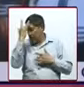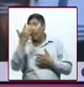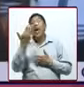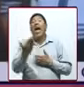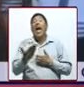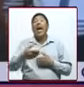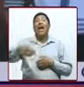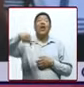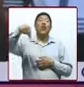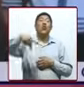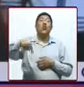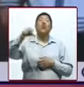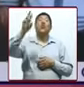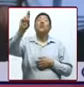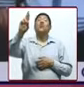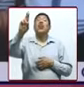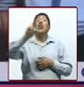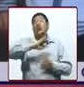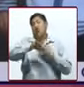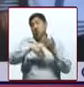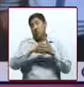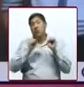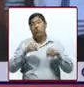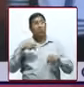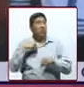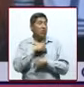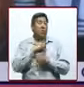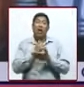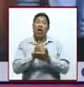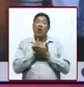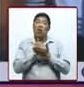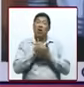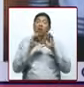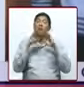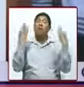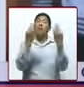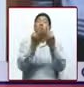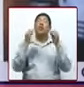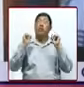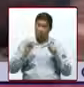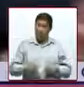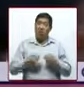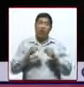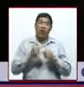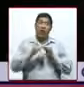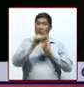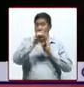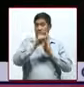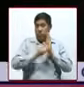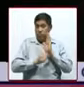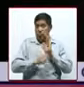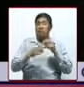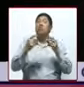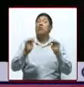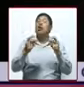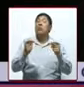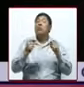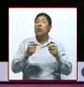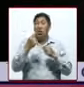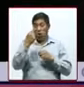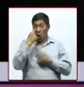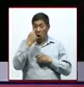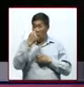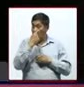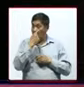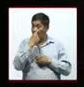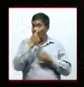¿sabe? Porque yo sé que usted, nosotros, todos podemos ayudar a que esta familia logre que se pueda operar a Juan Diego lo más pronto posible del ojito